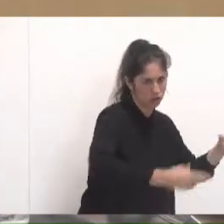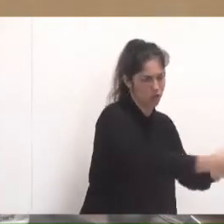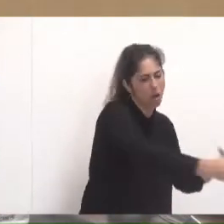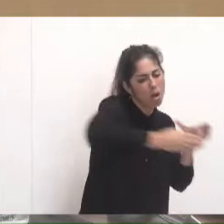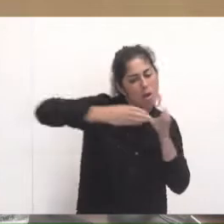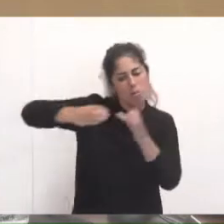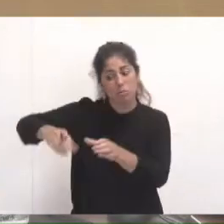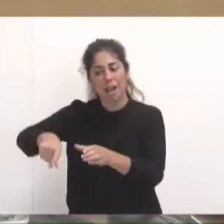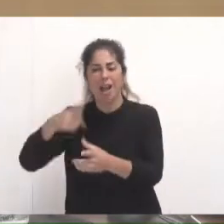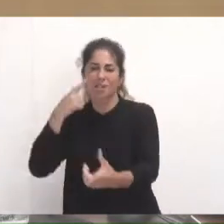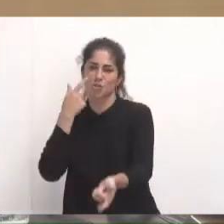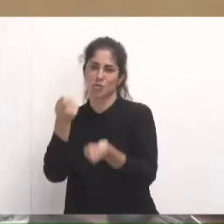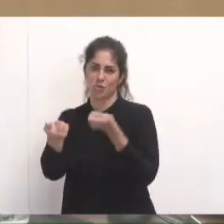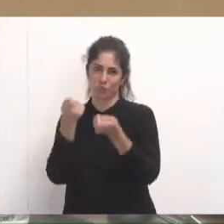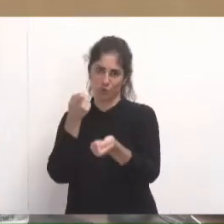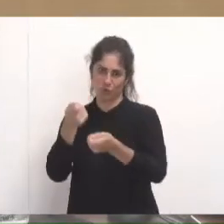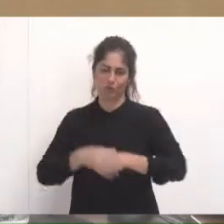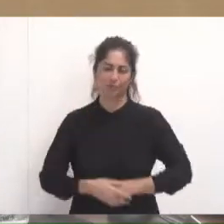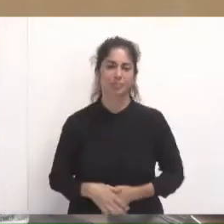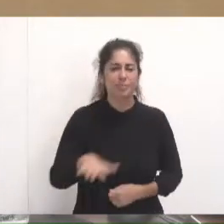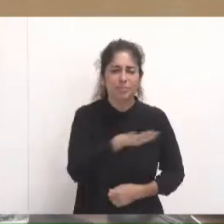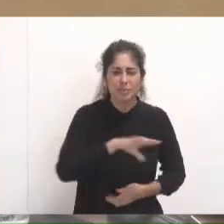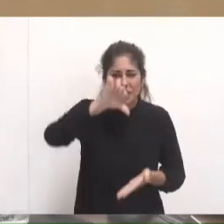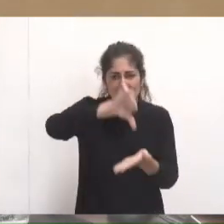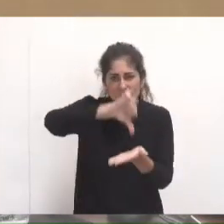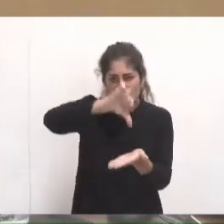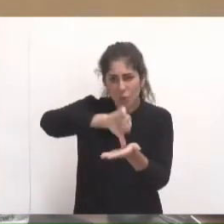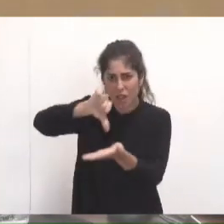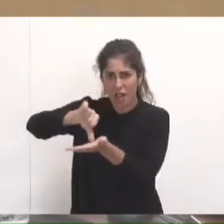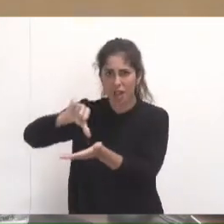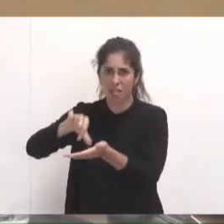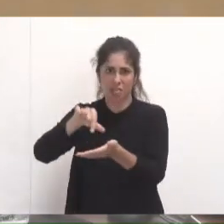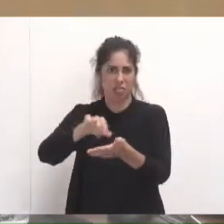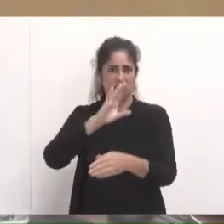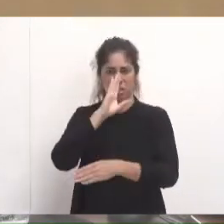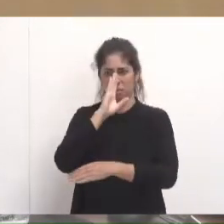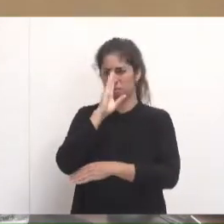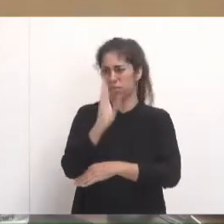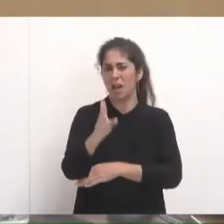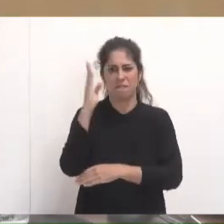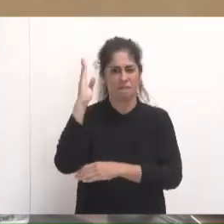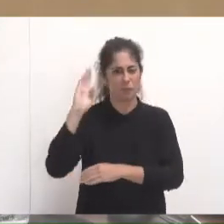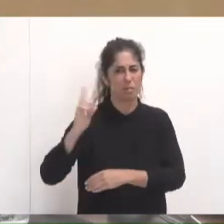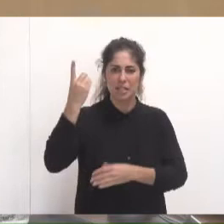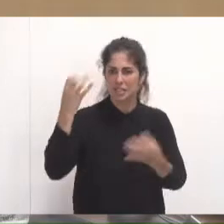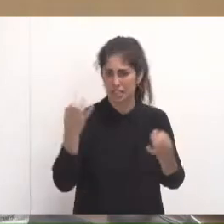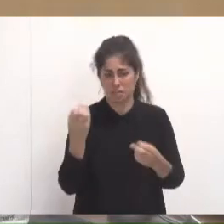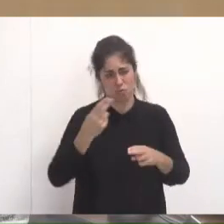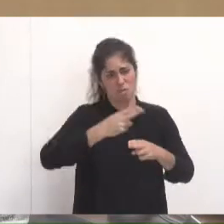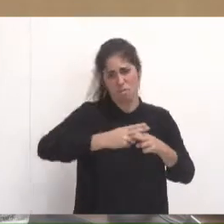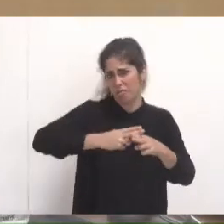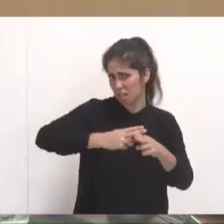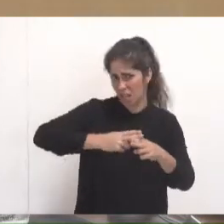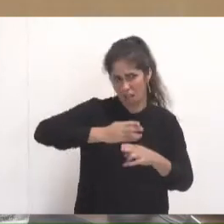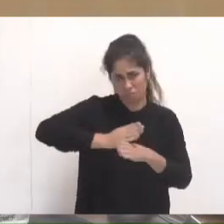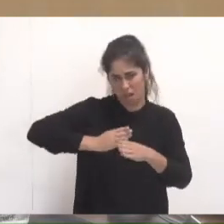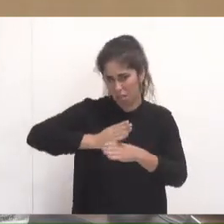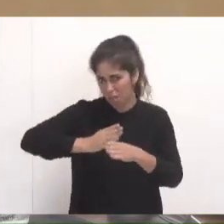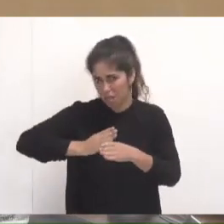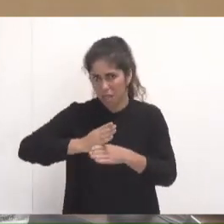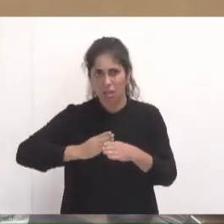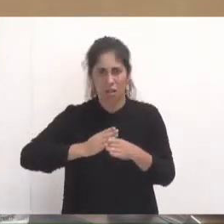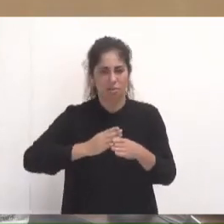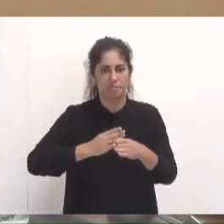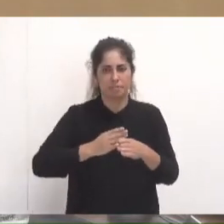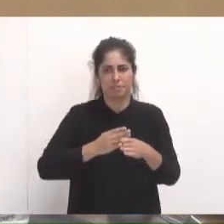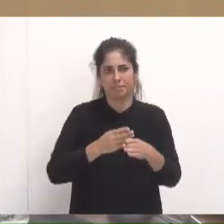Y en las zonas urbanas, pues lo que ataca es, pues básicamente, pues eso, elementos de carpintería o estructuras de carpintería que puedan, de